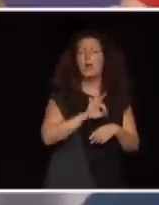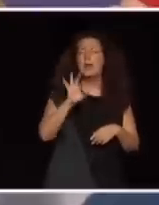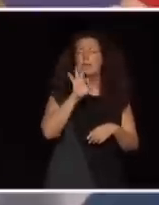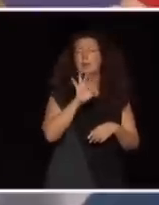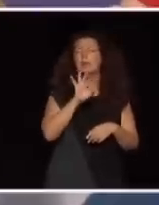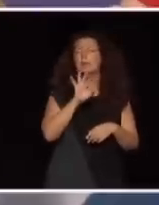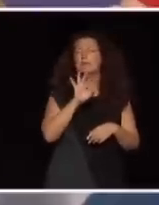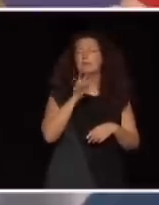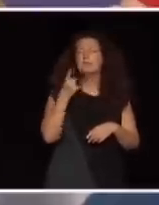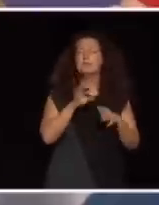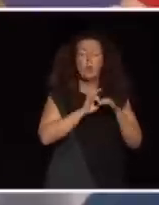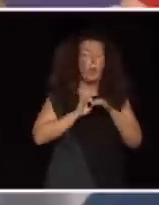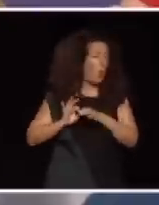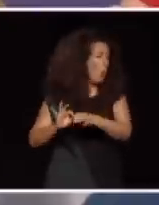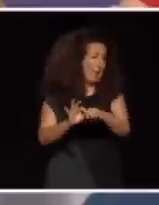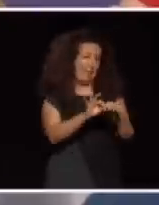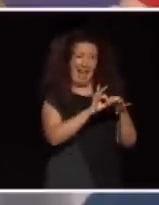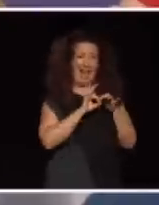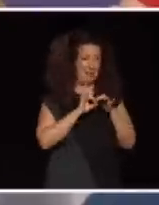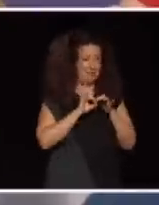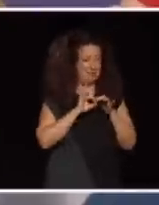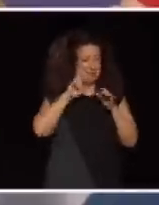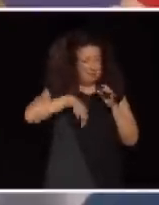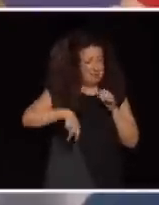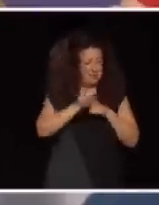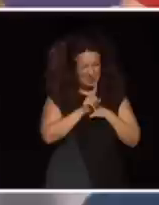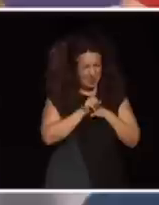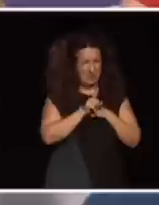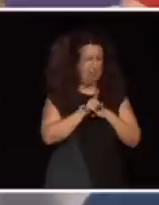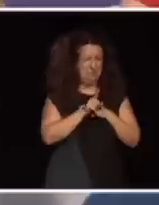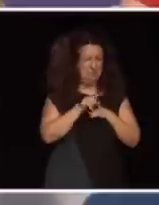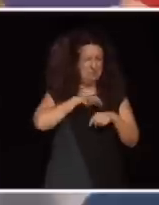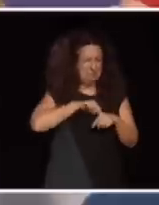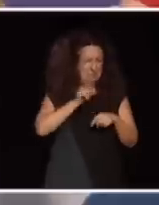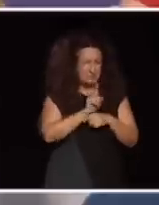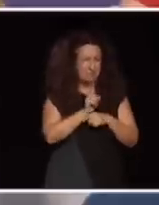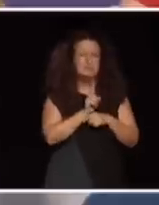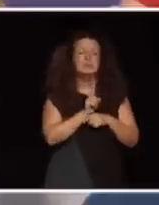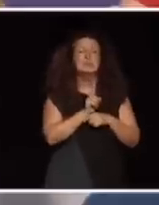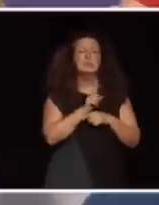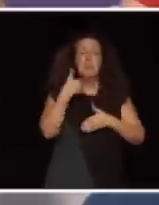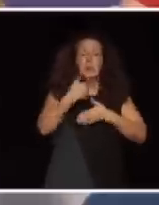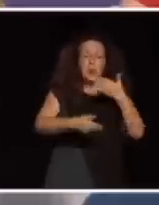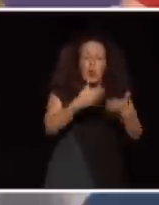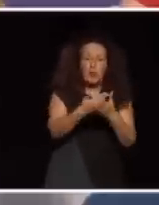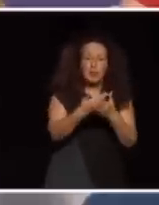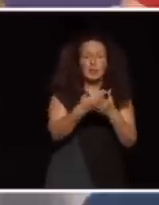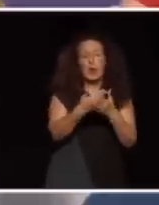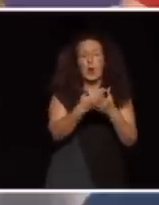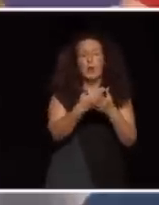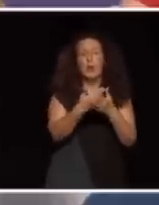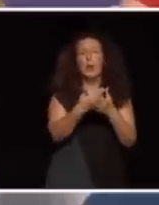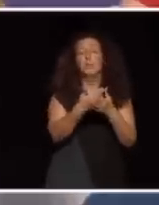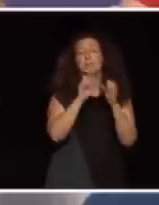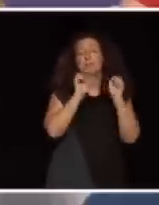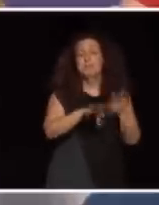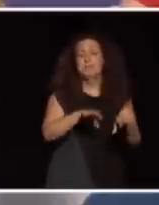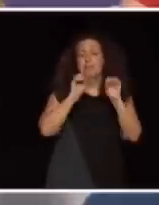puede llamar de unidad. Un proceso injusto que ha derivado, además, en la pérdida de votos y de